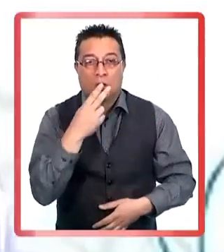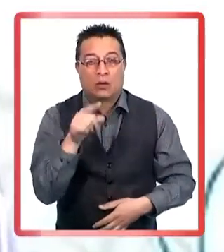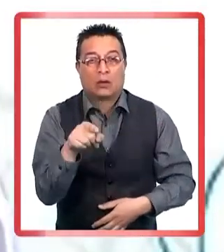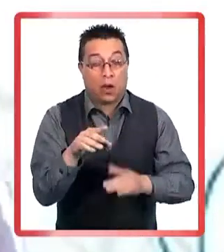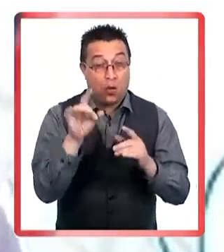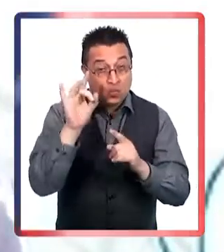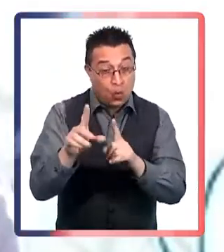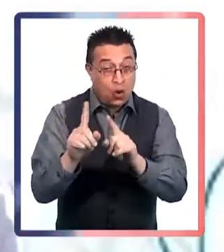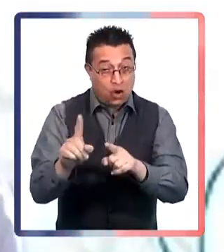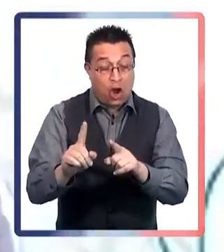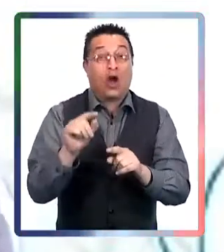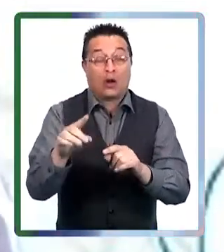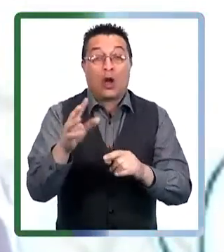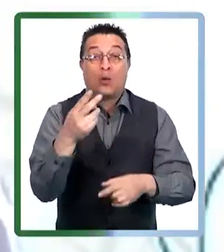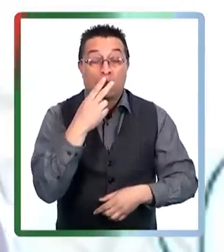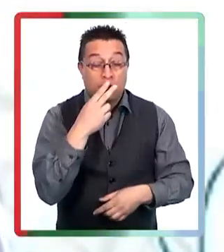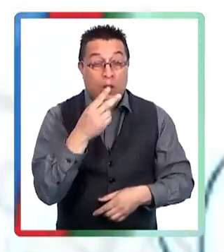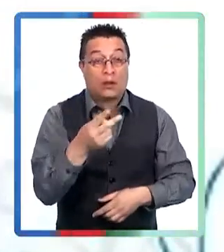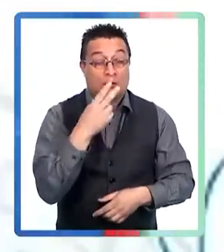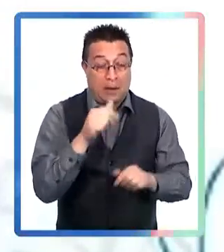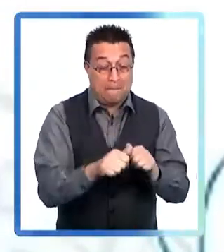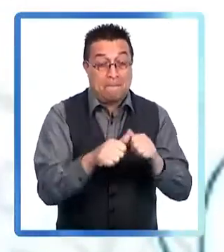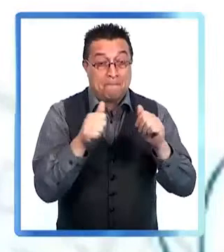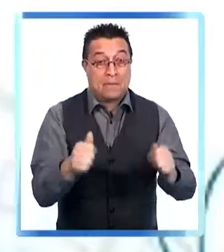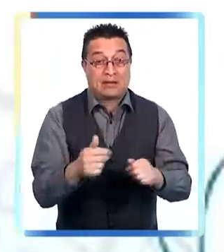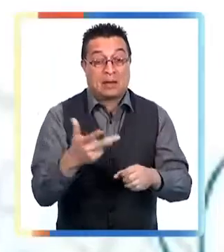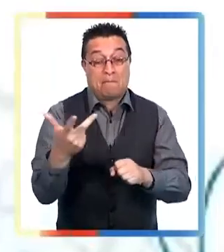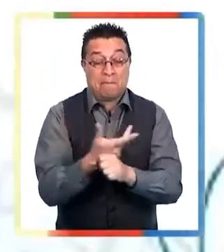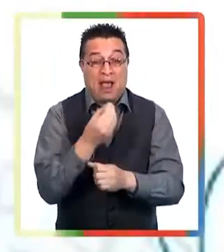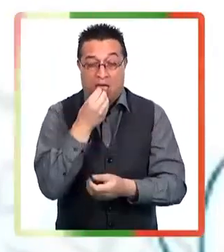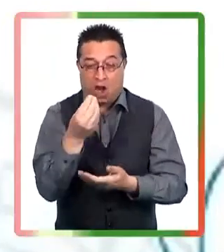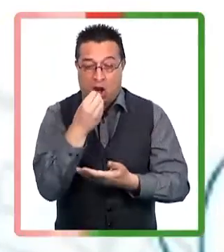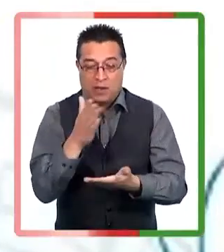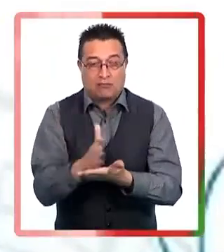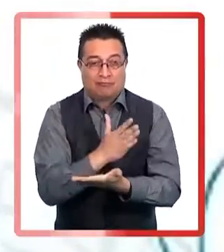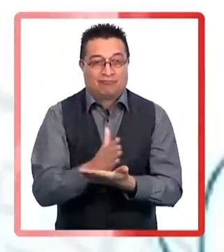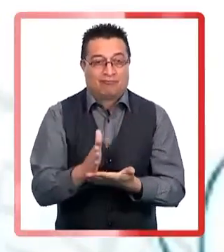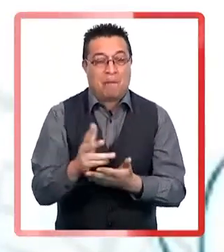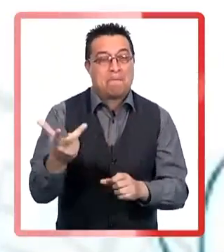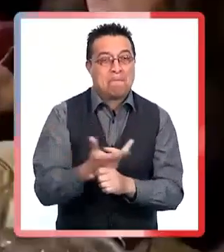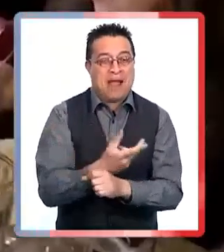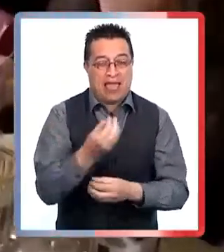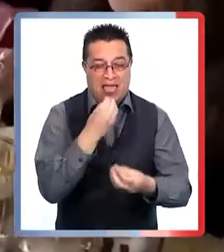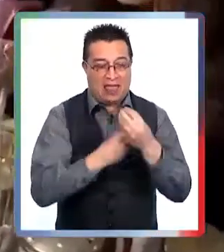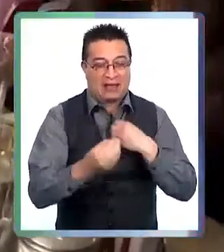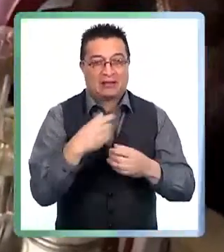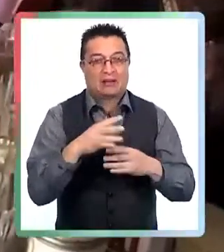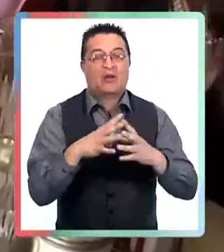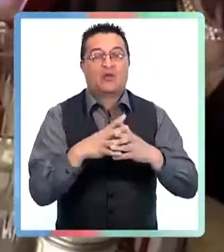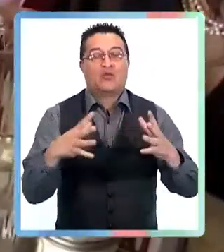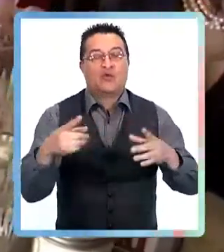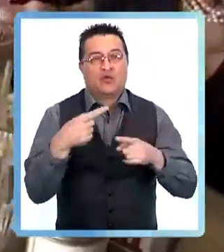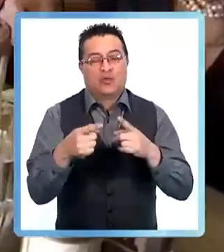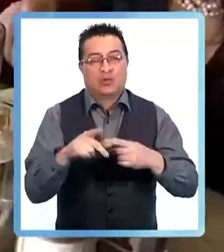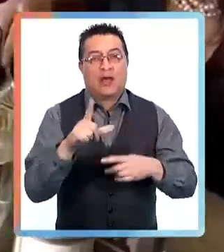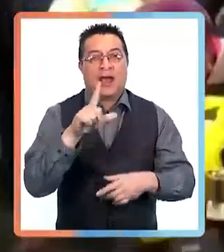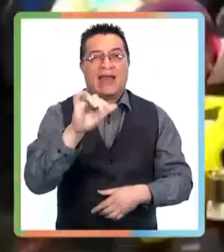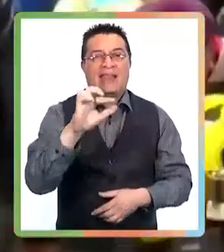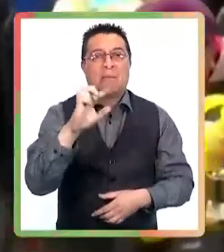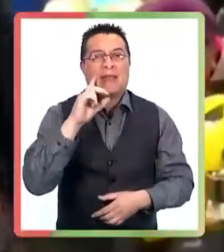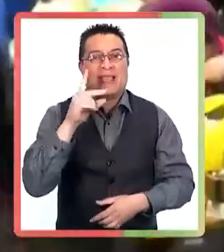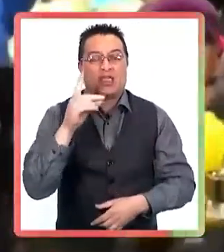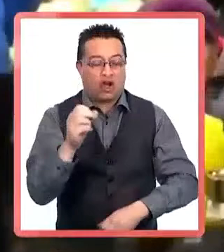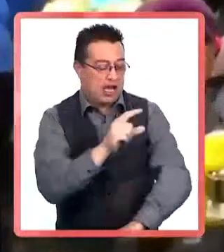No es la única. Lo que pasa es que el consumo de tabaco asociado a una mala dieta, a una dieta, ¿no es cierto?, rica, por ejemplo,